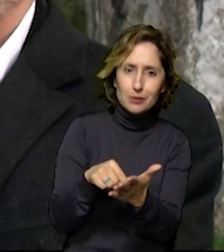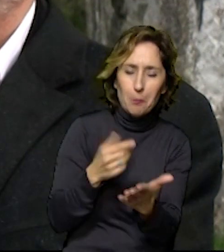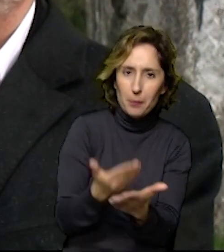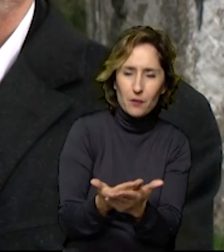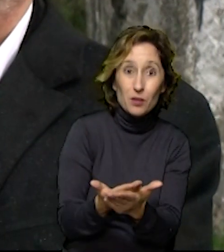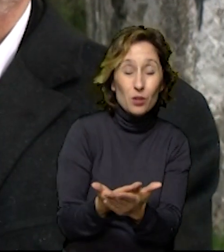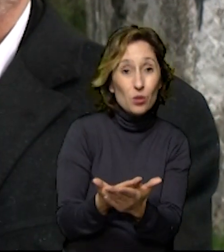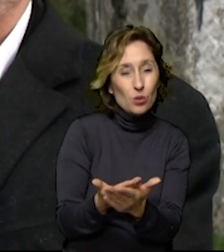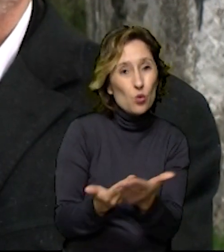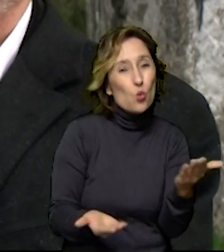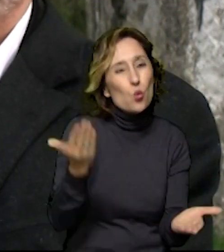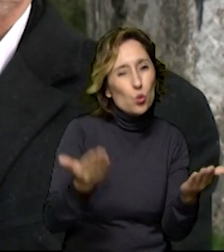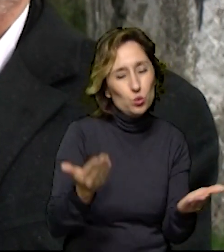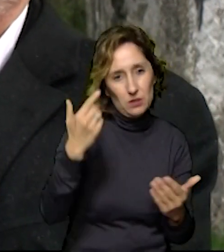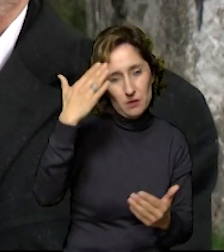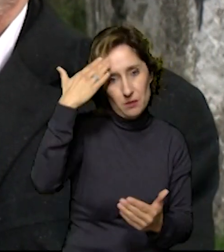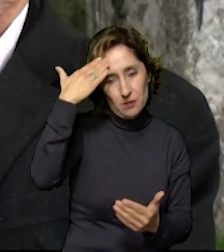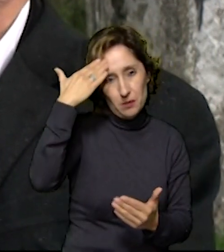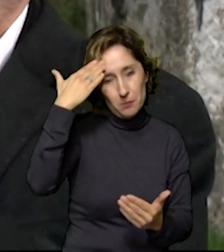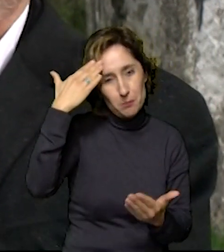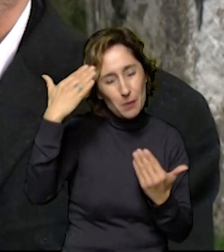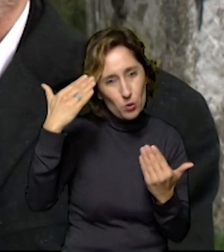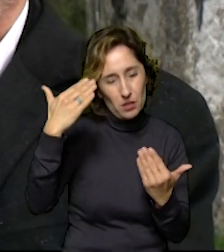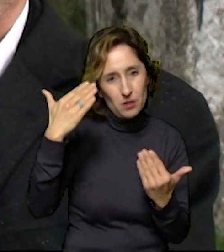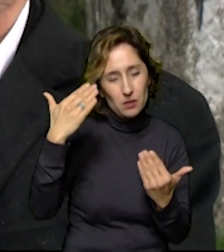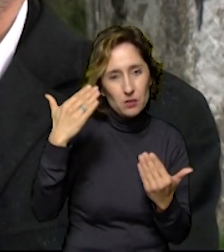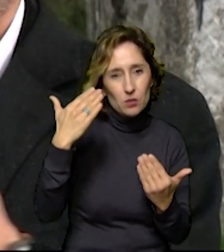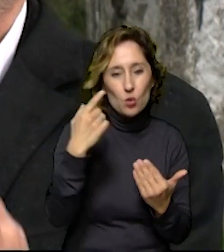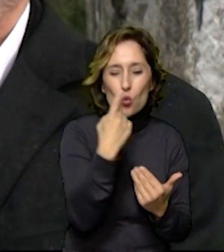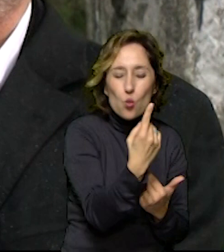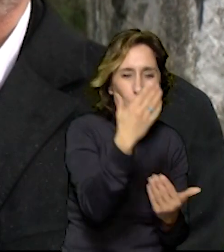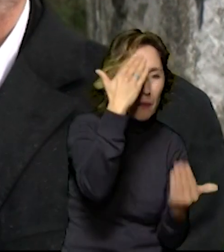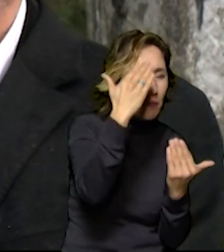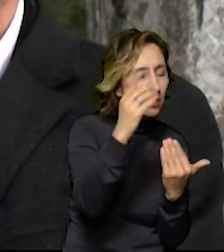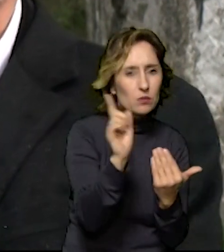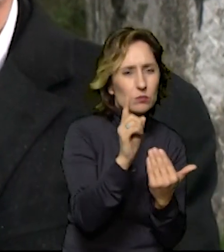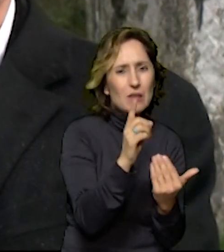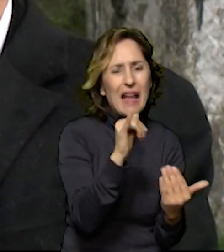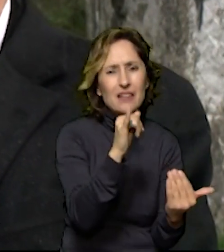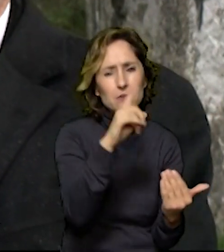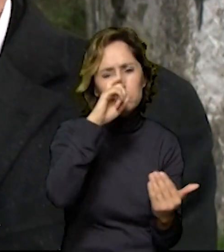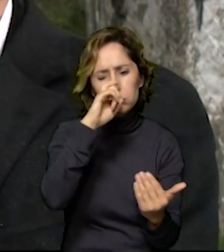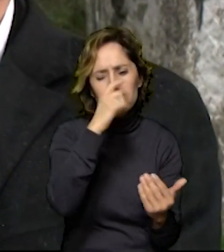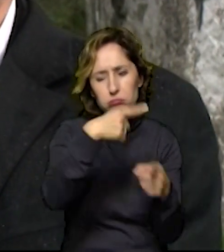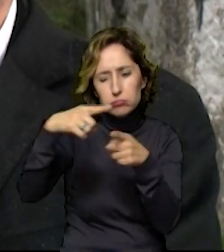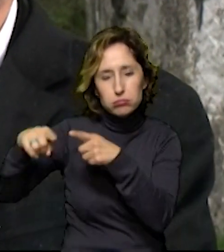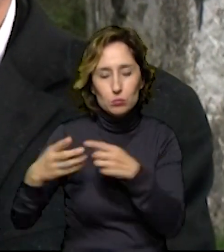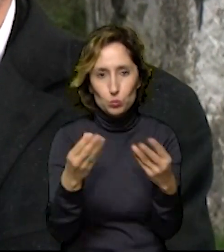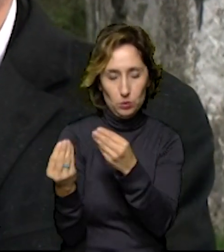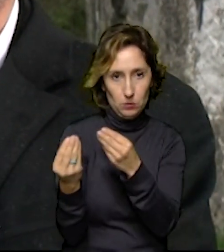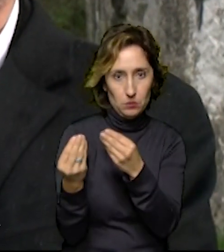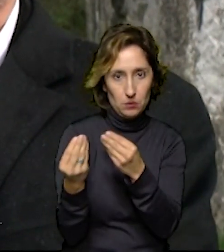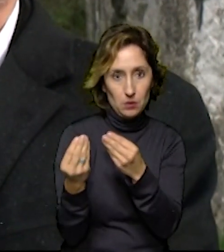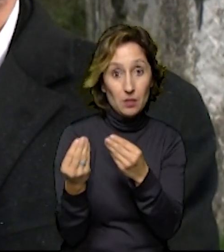justa memoria, porque la memoria no es una memoria, hay muchas memorias y la memoria, como casi todo en la vida,